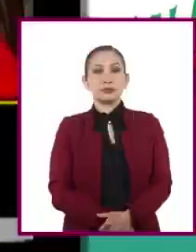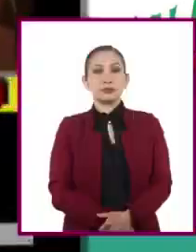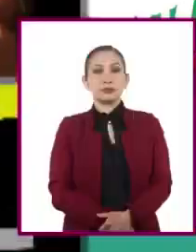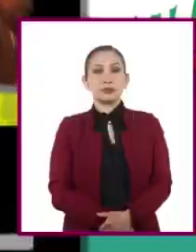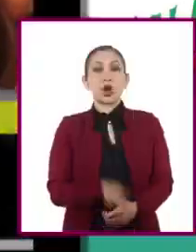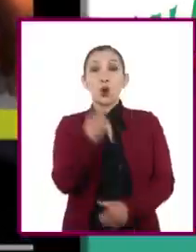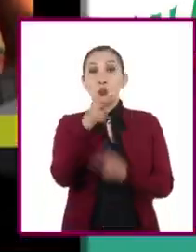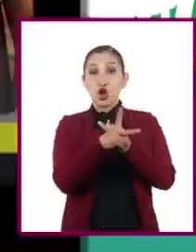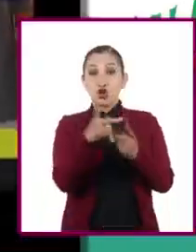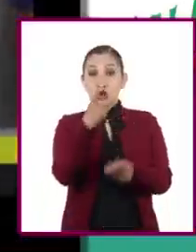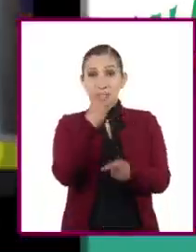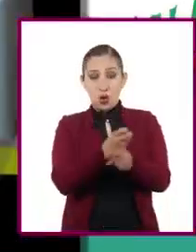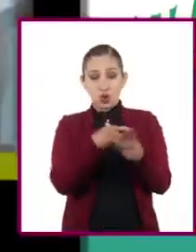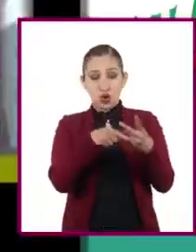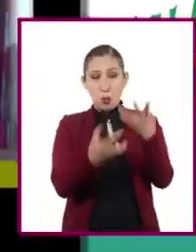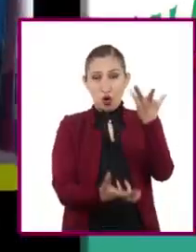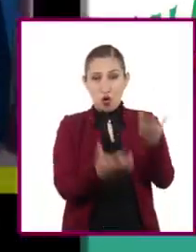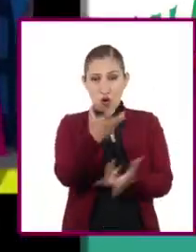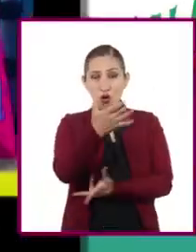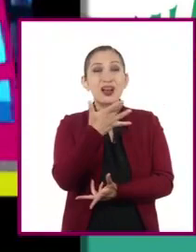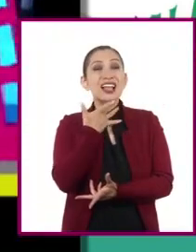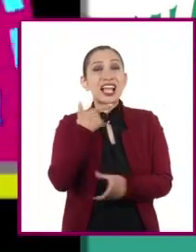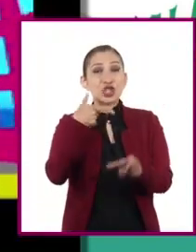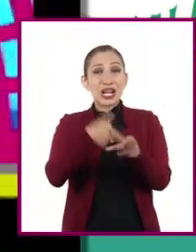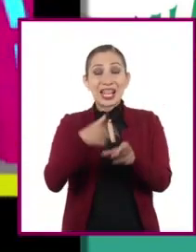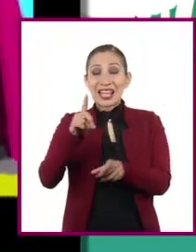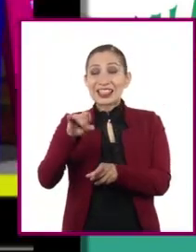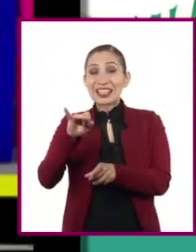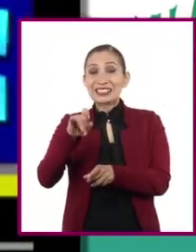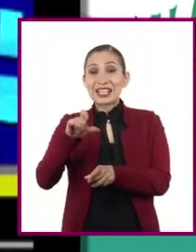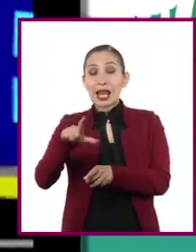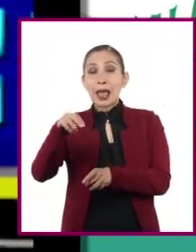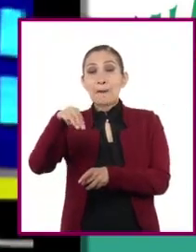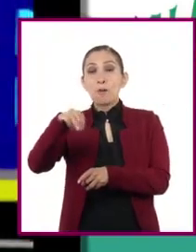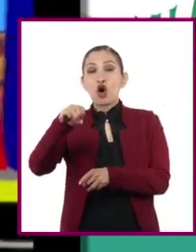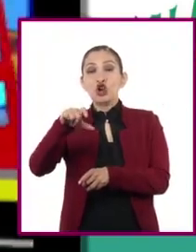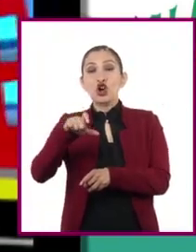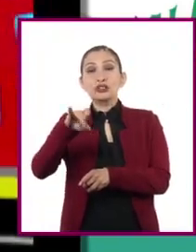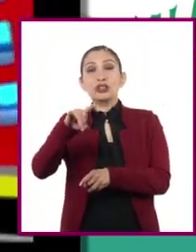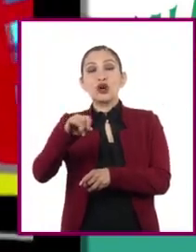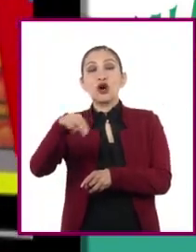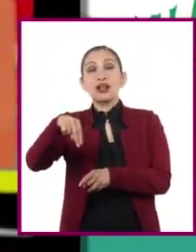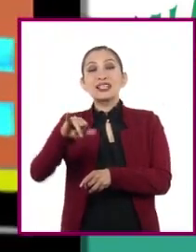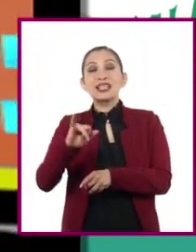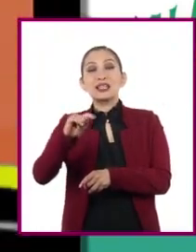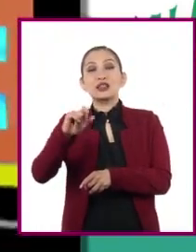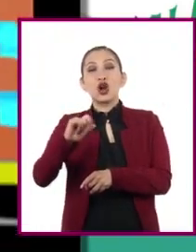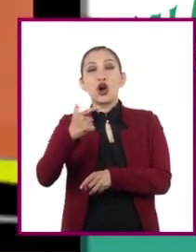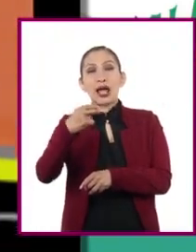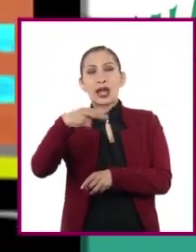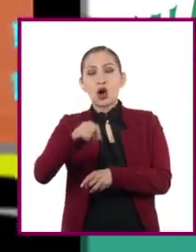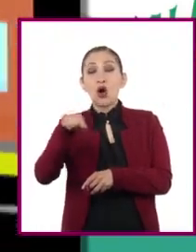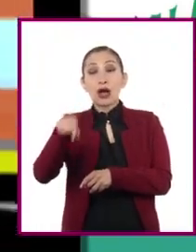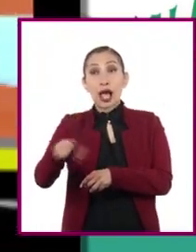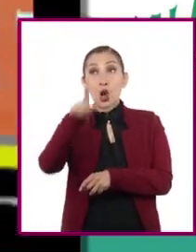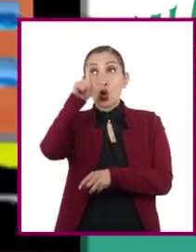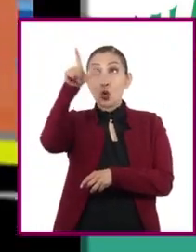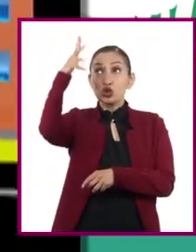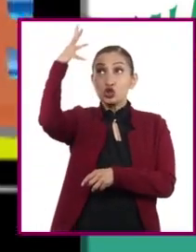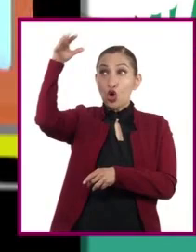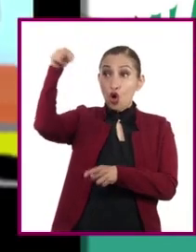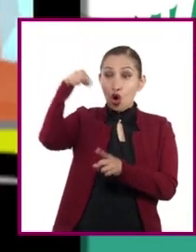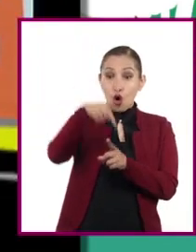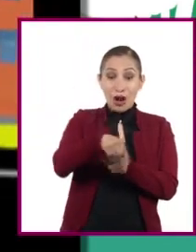Un producto secundario de la combustión de las gasolinas y del diésel es el monóxido de nitrógeno. En presencia de la luz